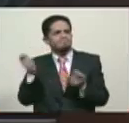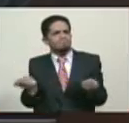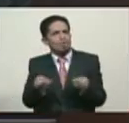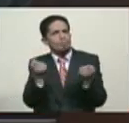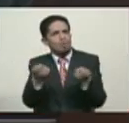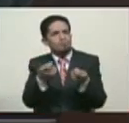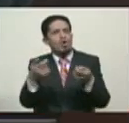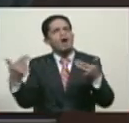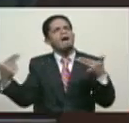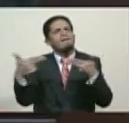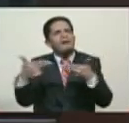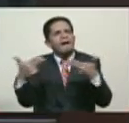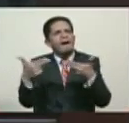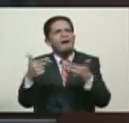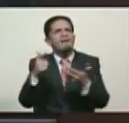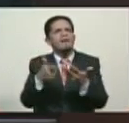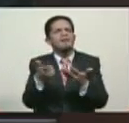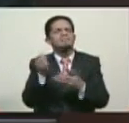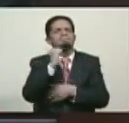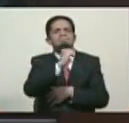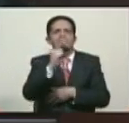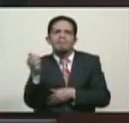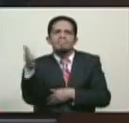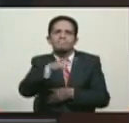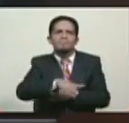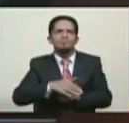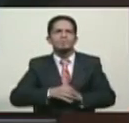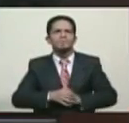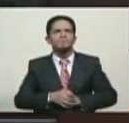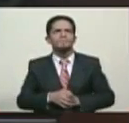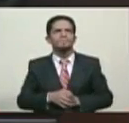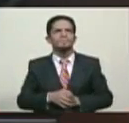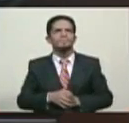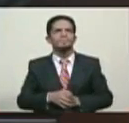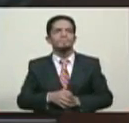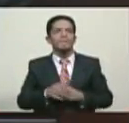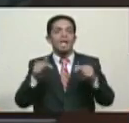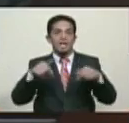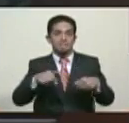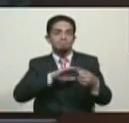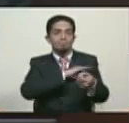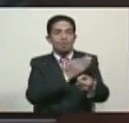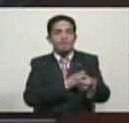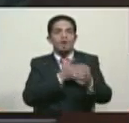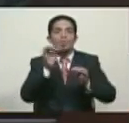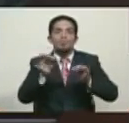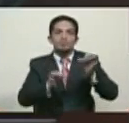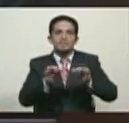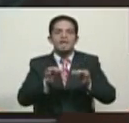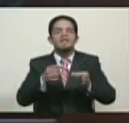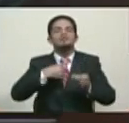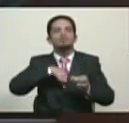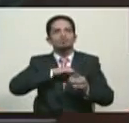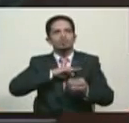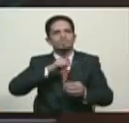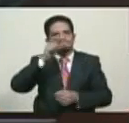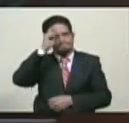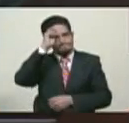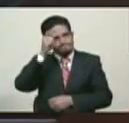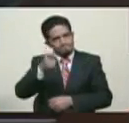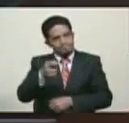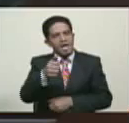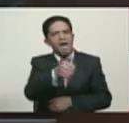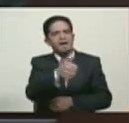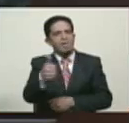de guerra fratricidas en la región. Desde el Poder Judicial reconocemos a todas y cada una de